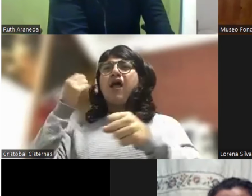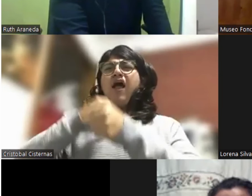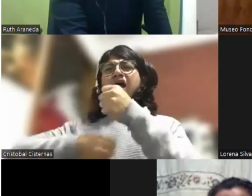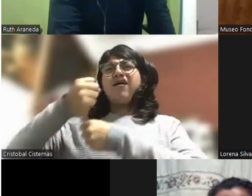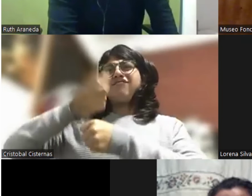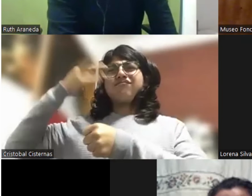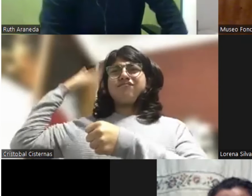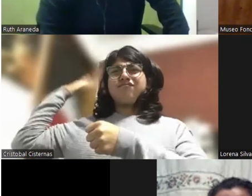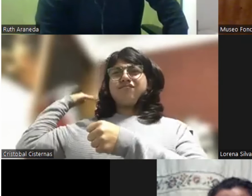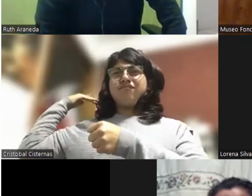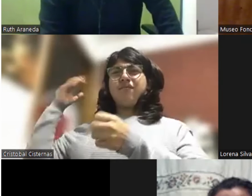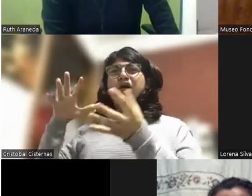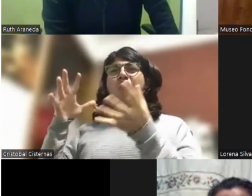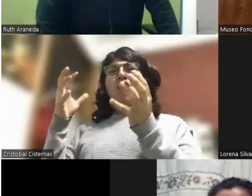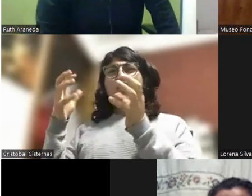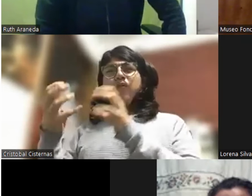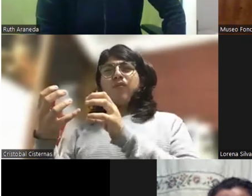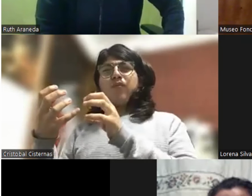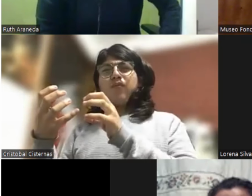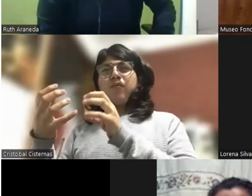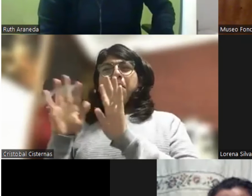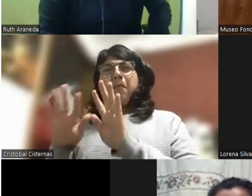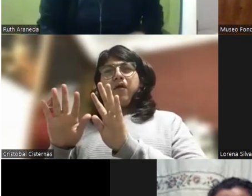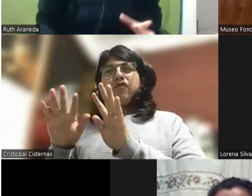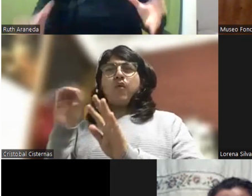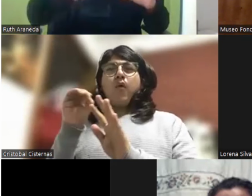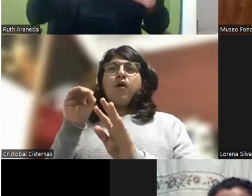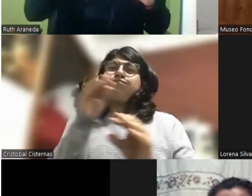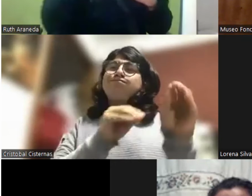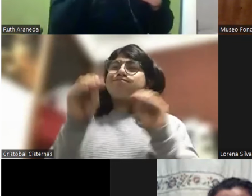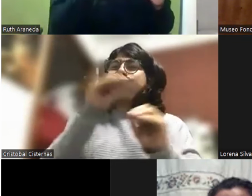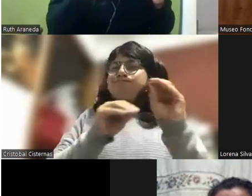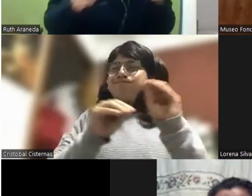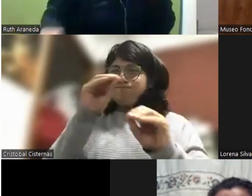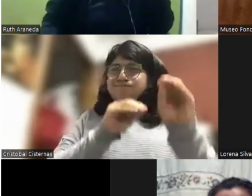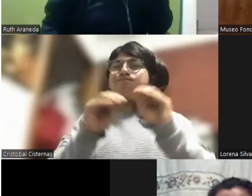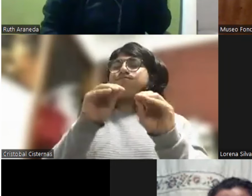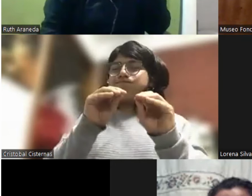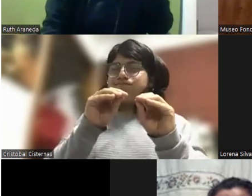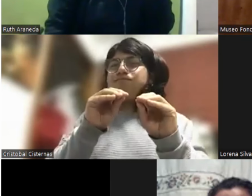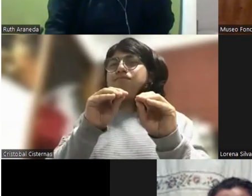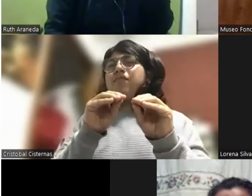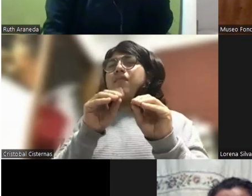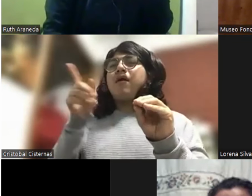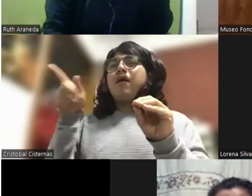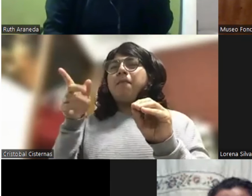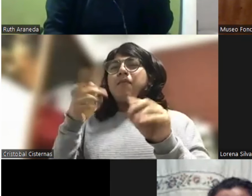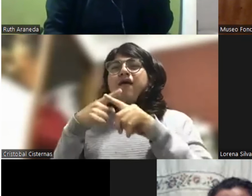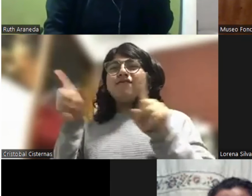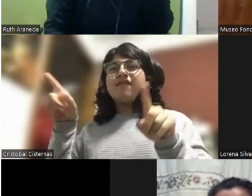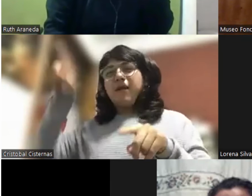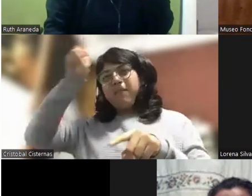que hayan sido posterior, o todas eran antiguas que quedaron en esa forma momificada,